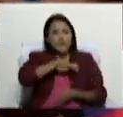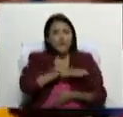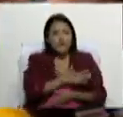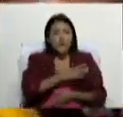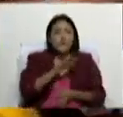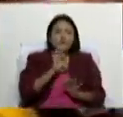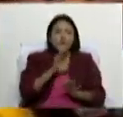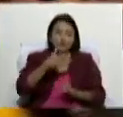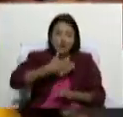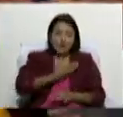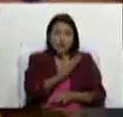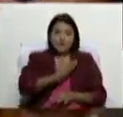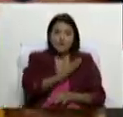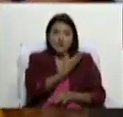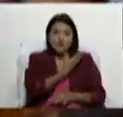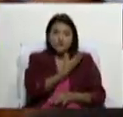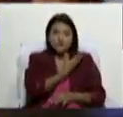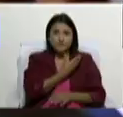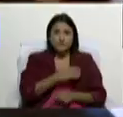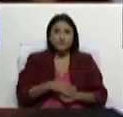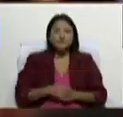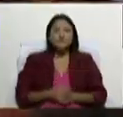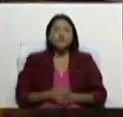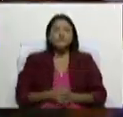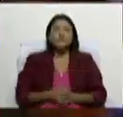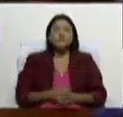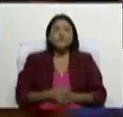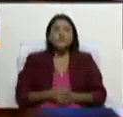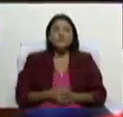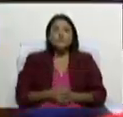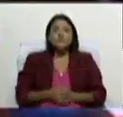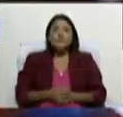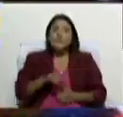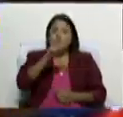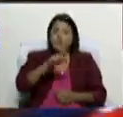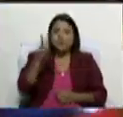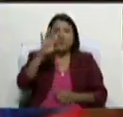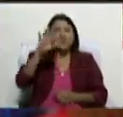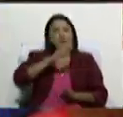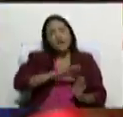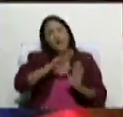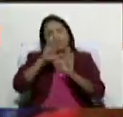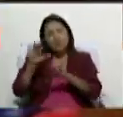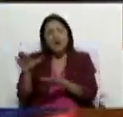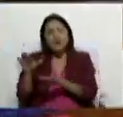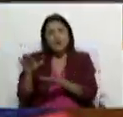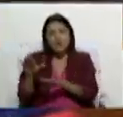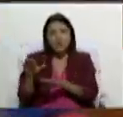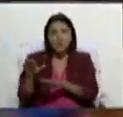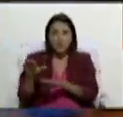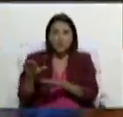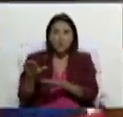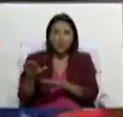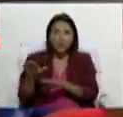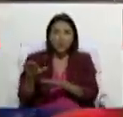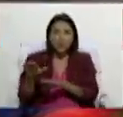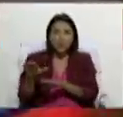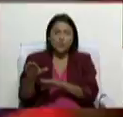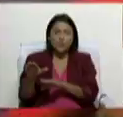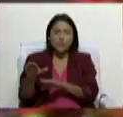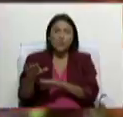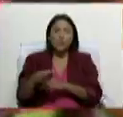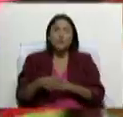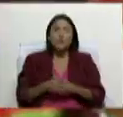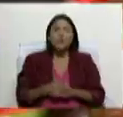en Gaza. Hay que destacar también al pueblo venezolano manifestando su solidaridad, manifestando también ese mensaje a